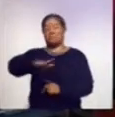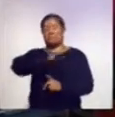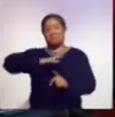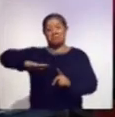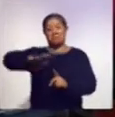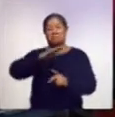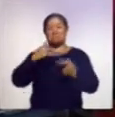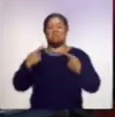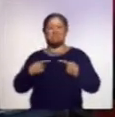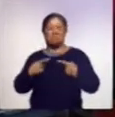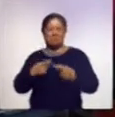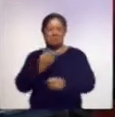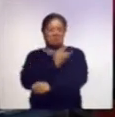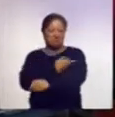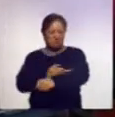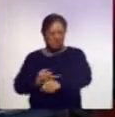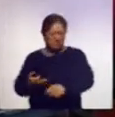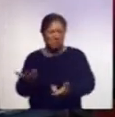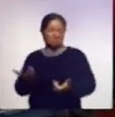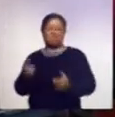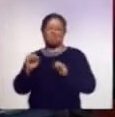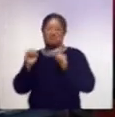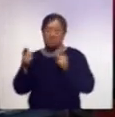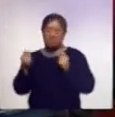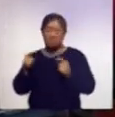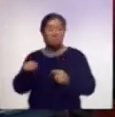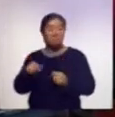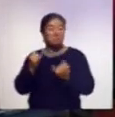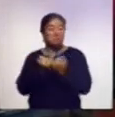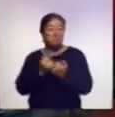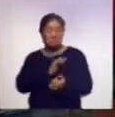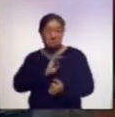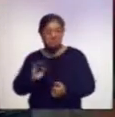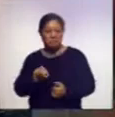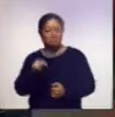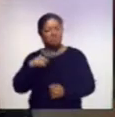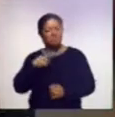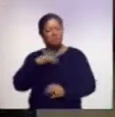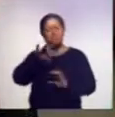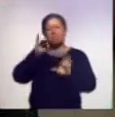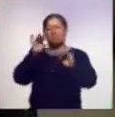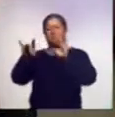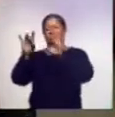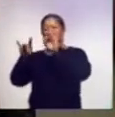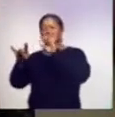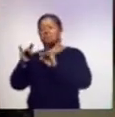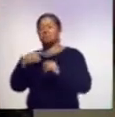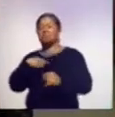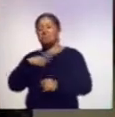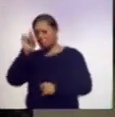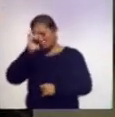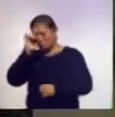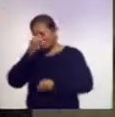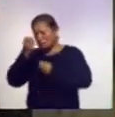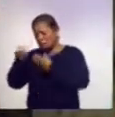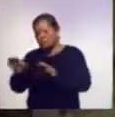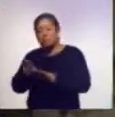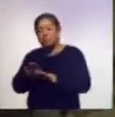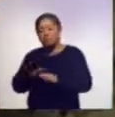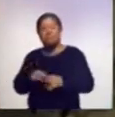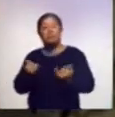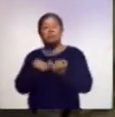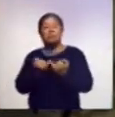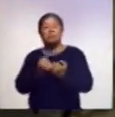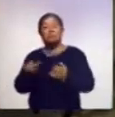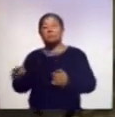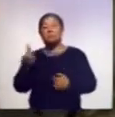familiar o social también se habitúa, ahí vamos descartando muchas cosas. Y también considerar que más de la mitad de las mamás actualmente